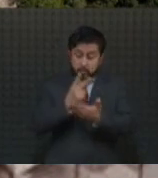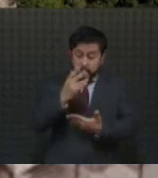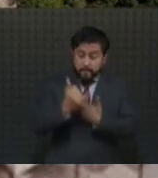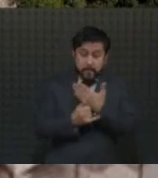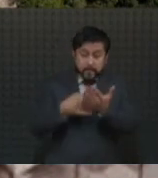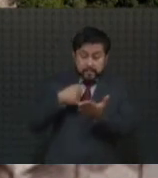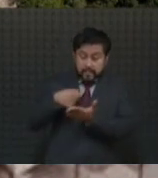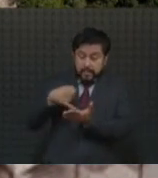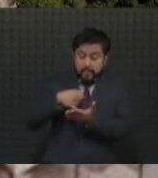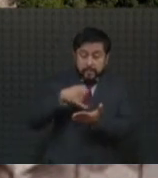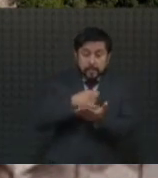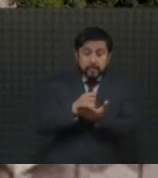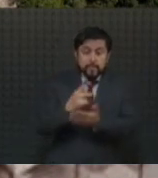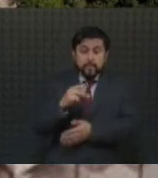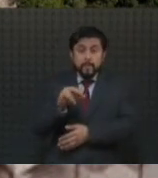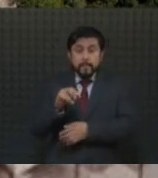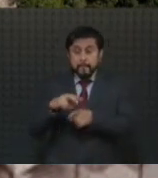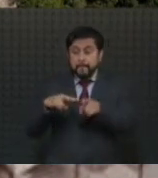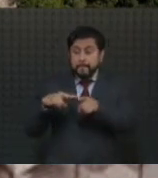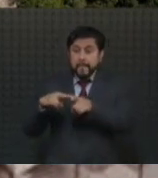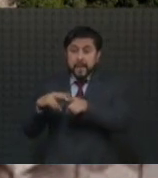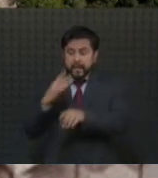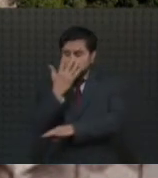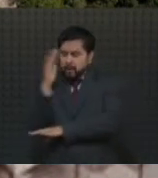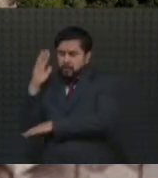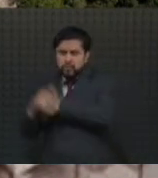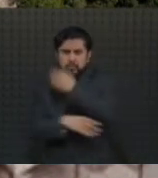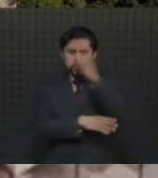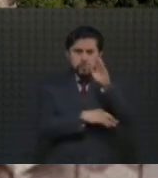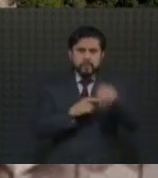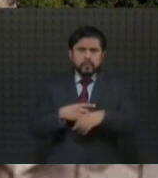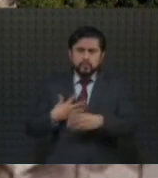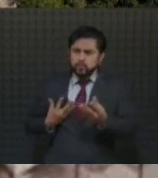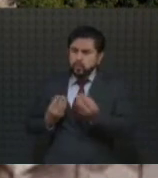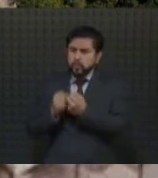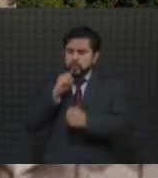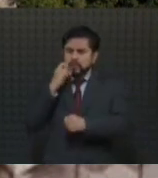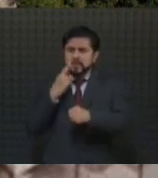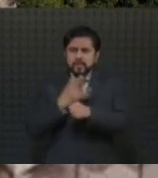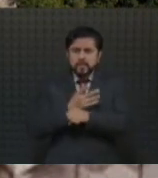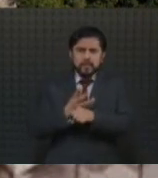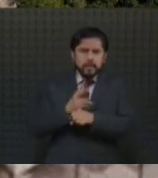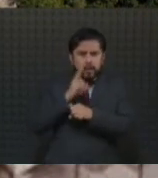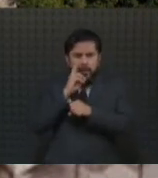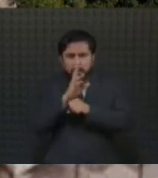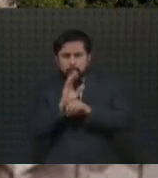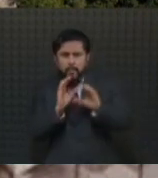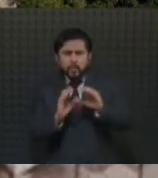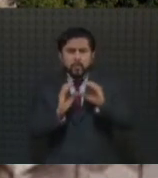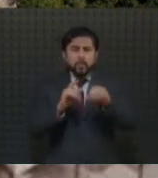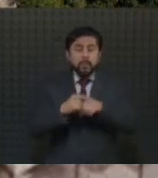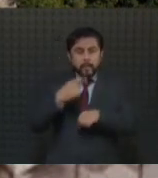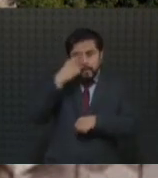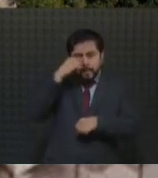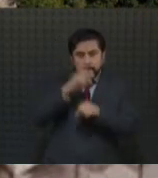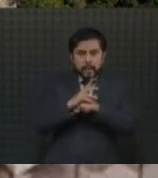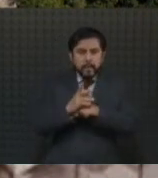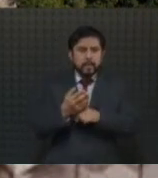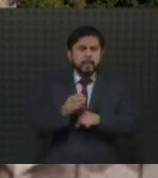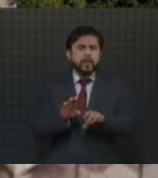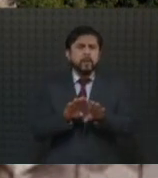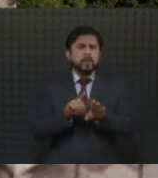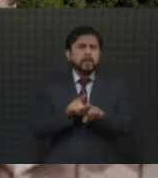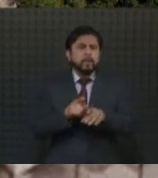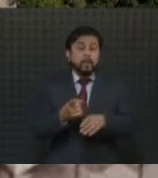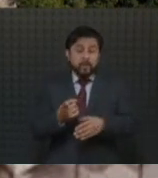que realizamos en conjunto con la Secretaría de Medio Ambiente y con una visión de sostenibilidad, de dejar a